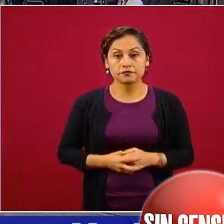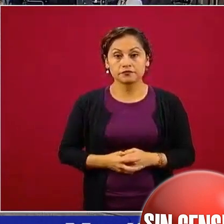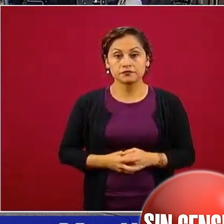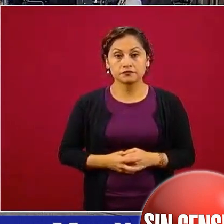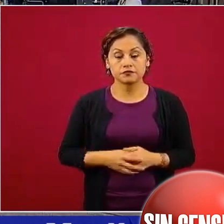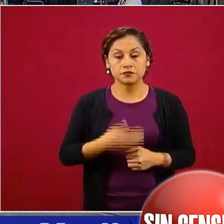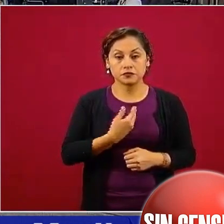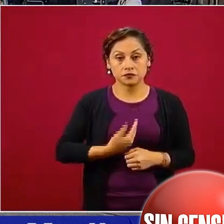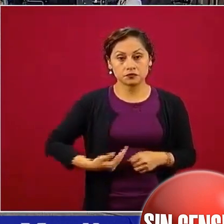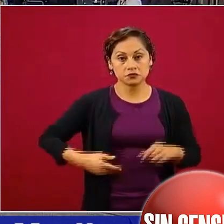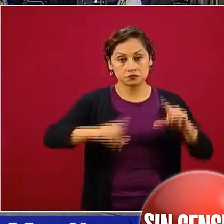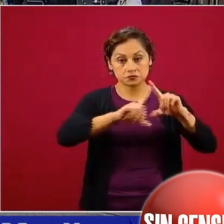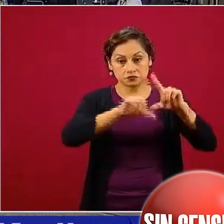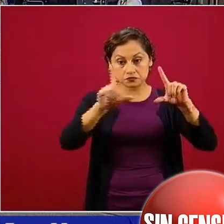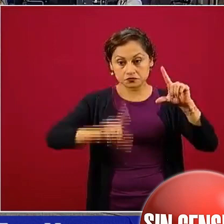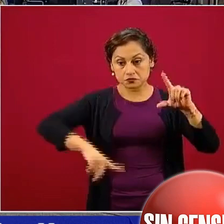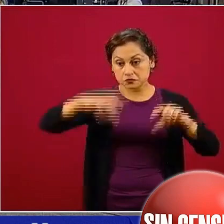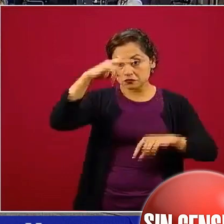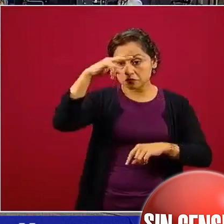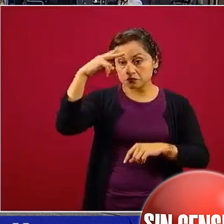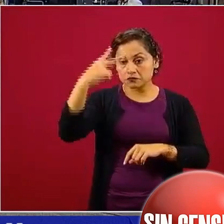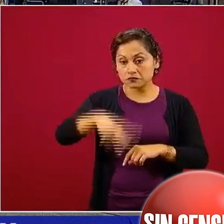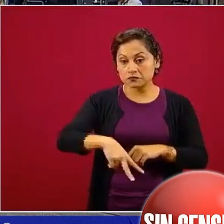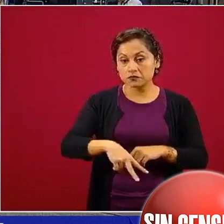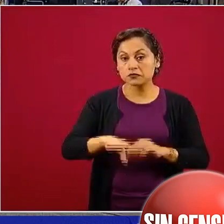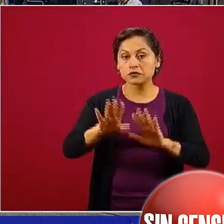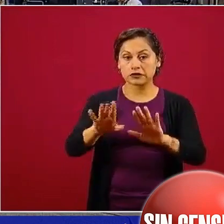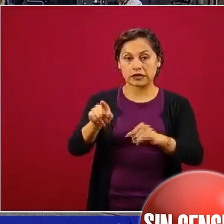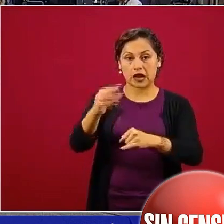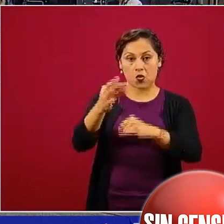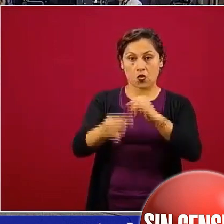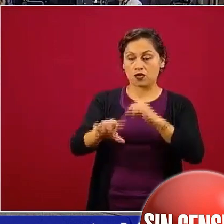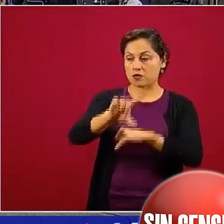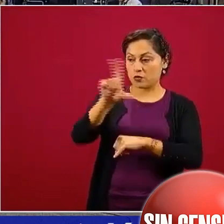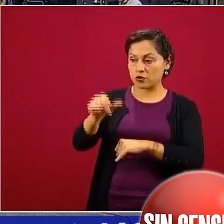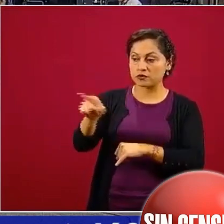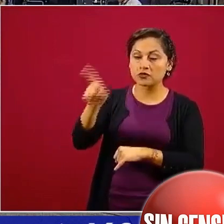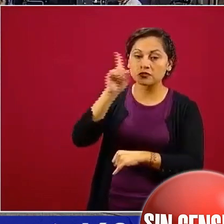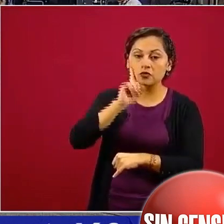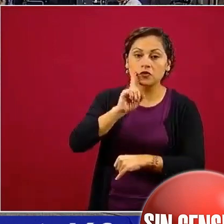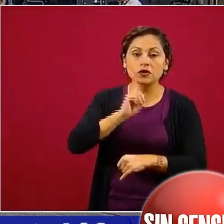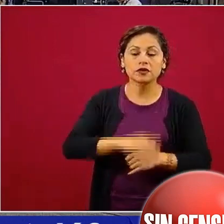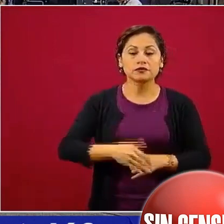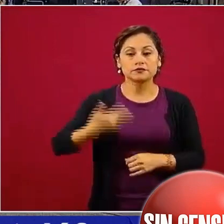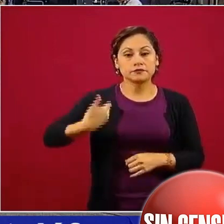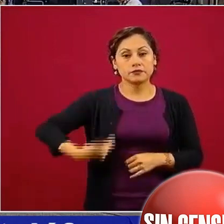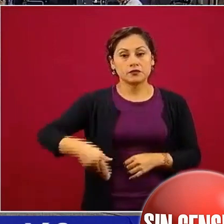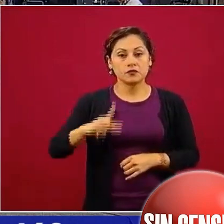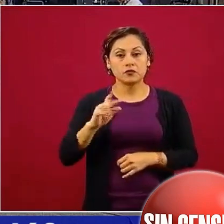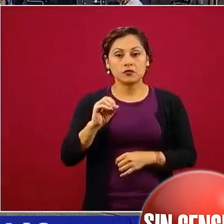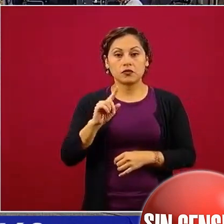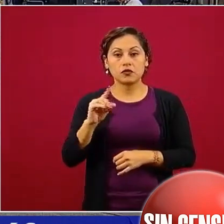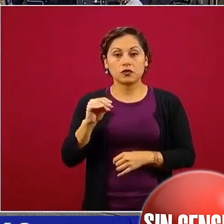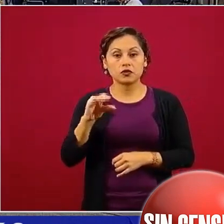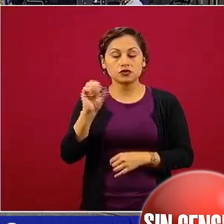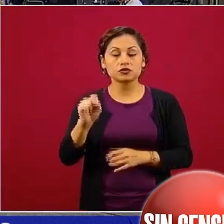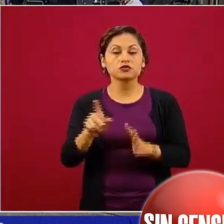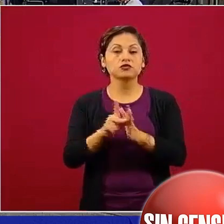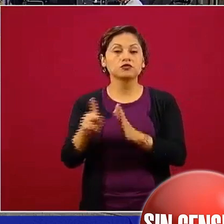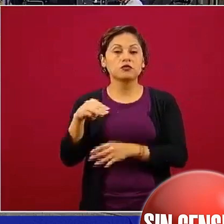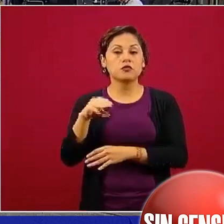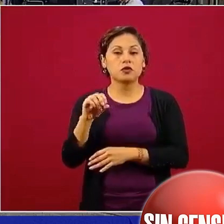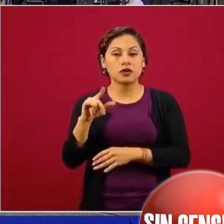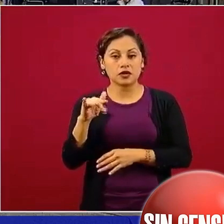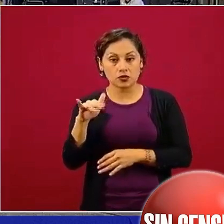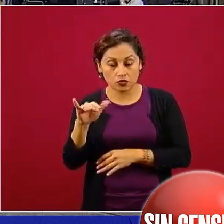constitucional de los Estados Unidos mexicanos. Vamos con mujeres ya, compañeras. Carlos Pozos, reportero del Molécula Oficial.